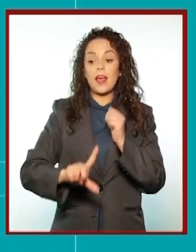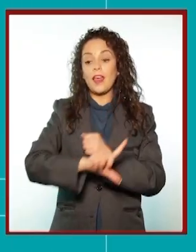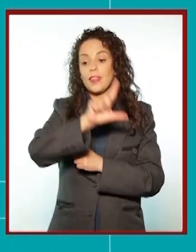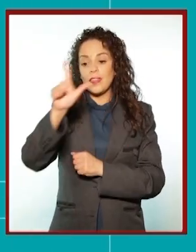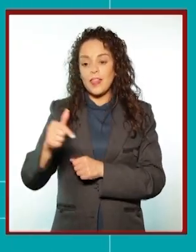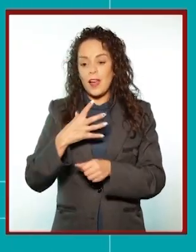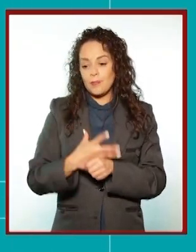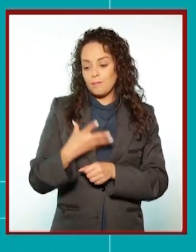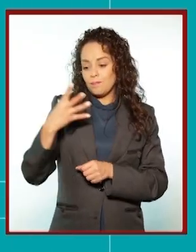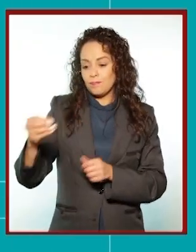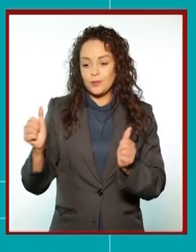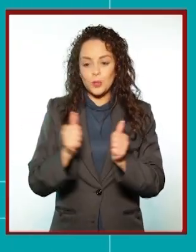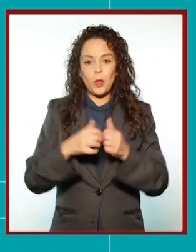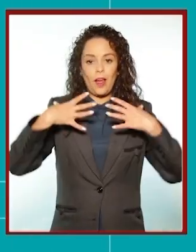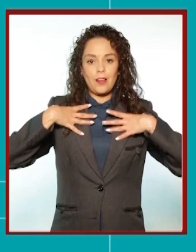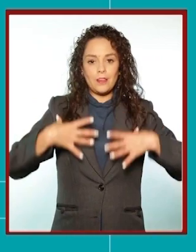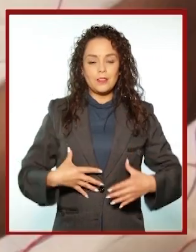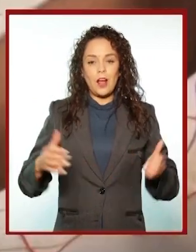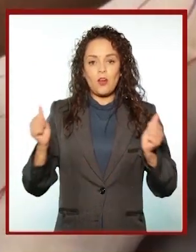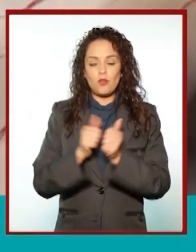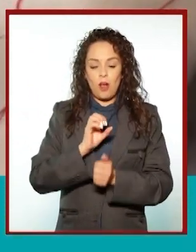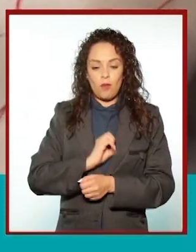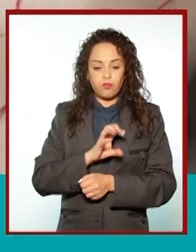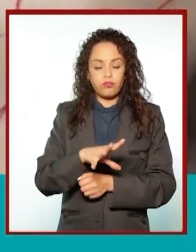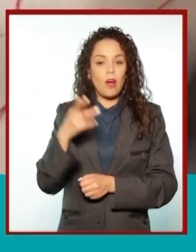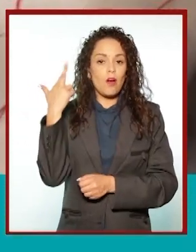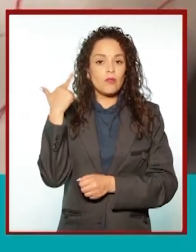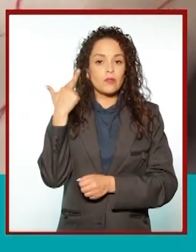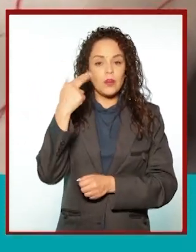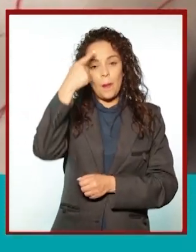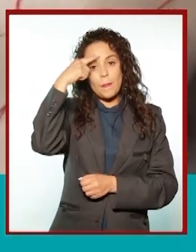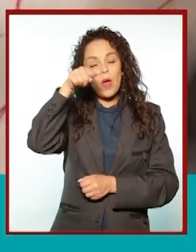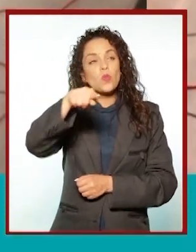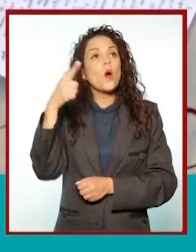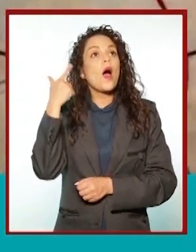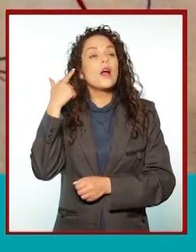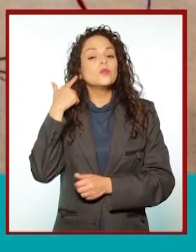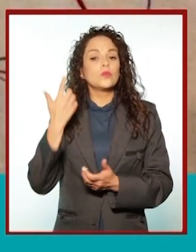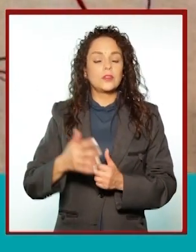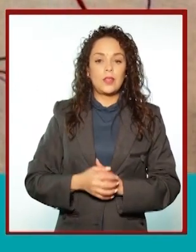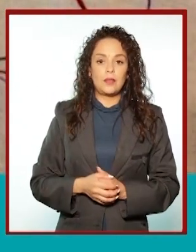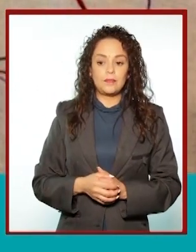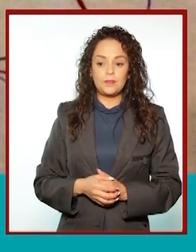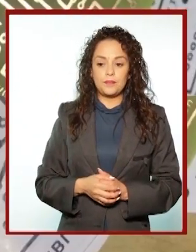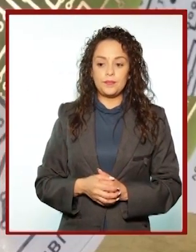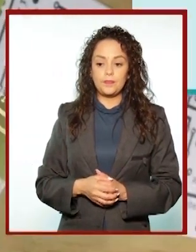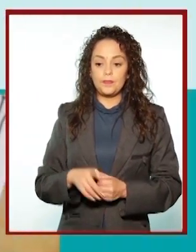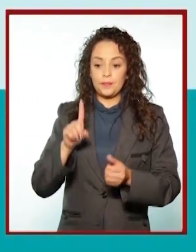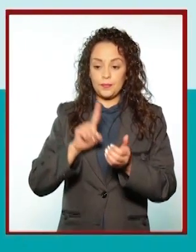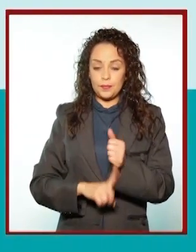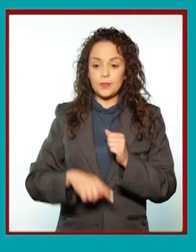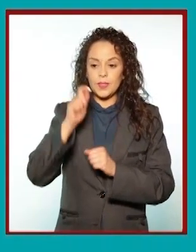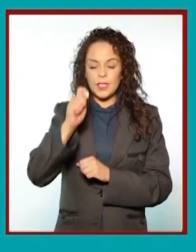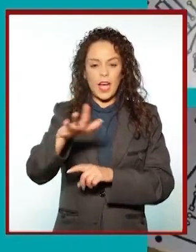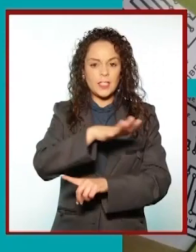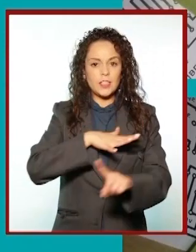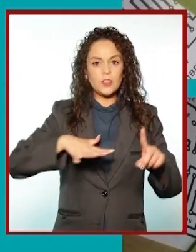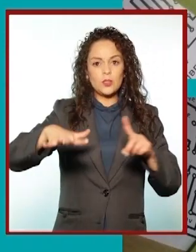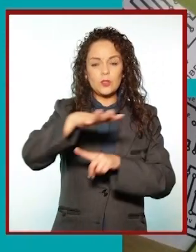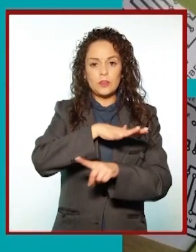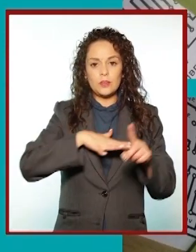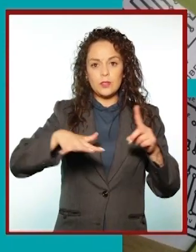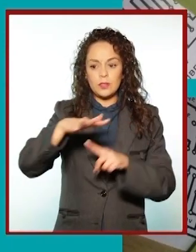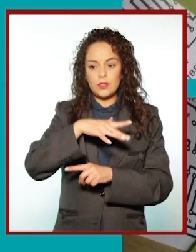estos relatos que después se amplifican a través del textil electrónico. El textil en sí mismo como que también visualmente